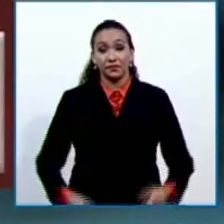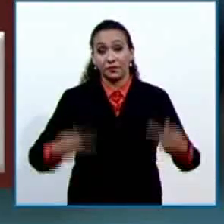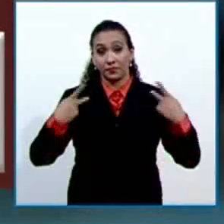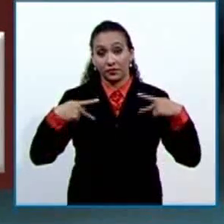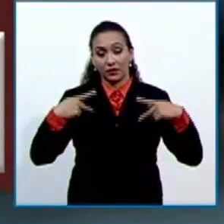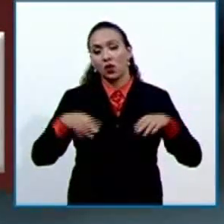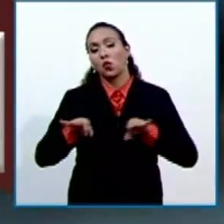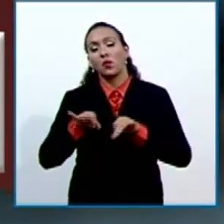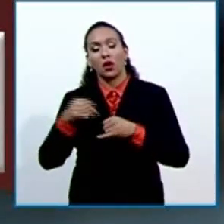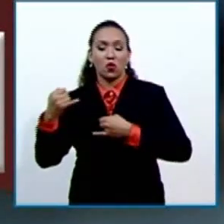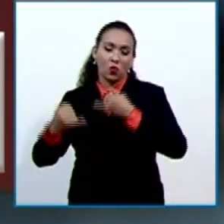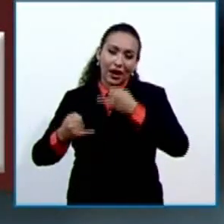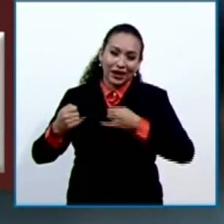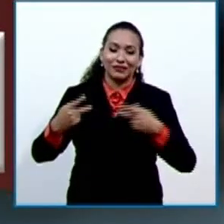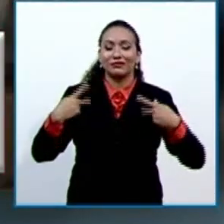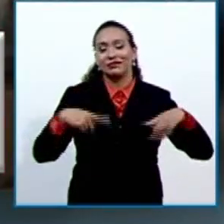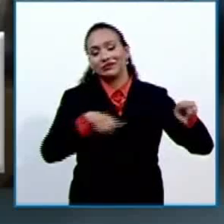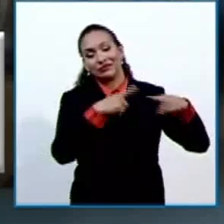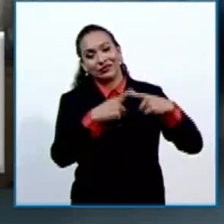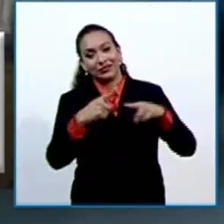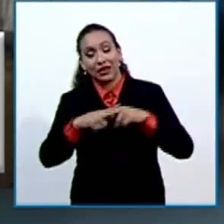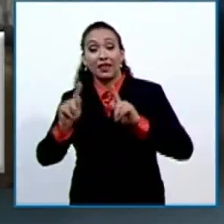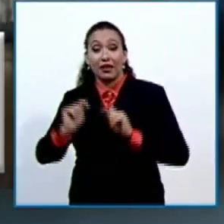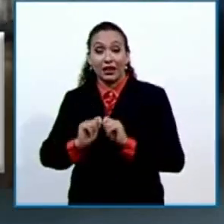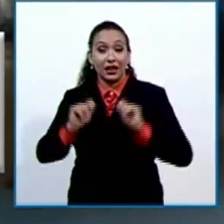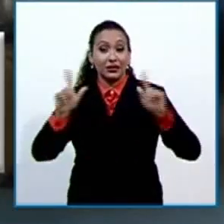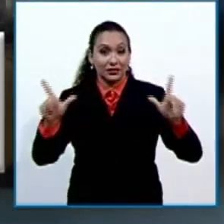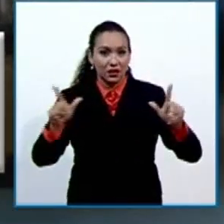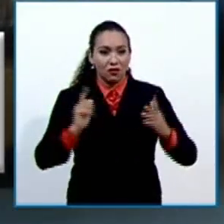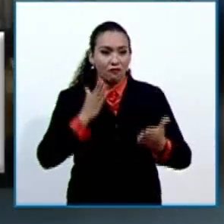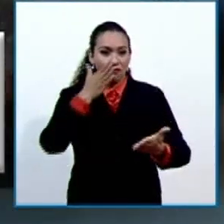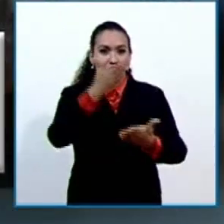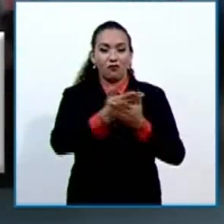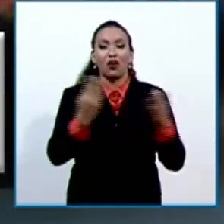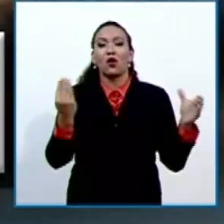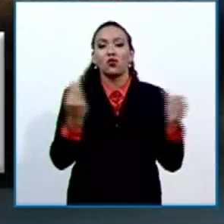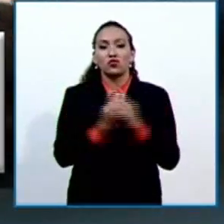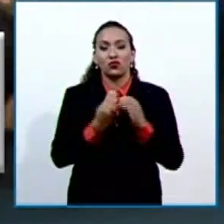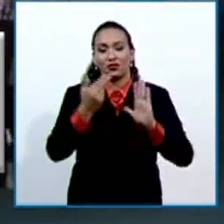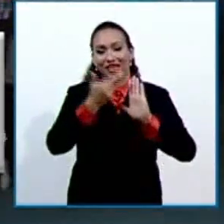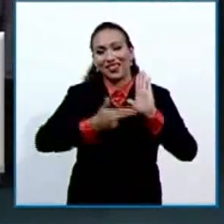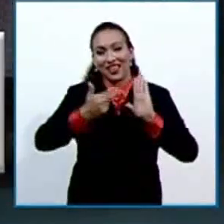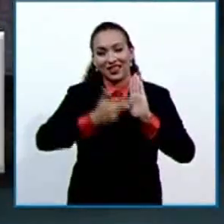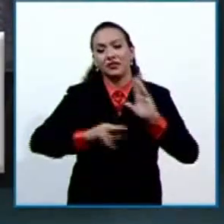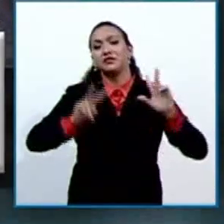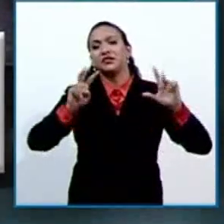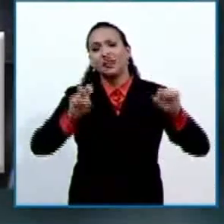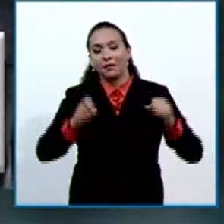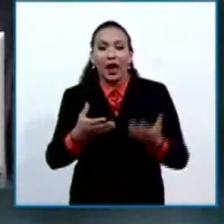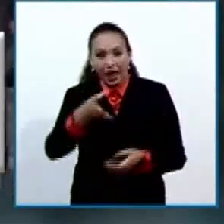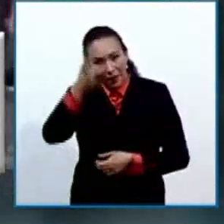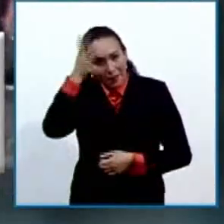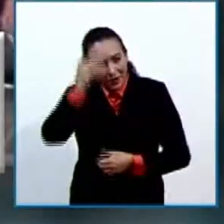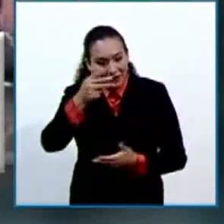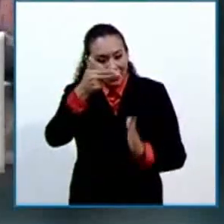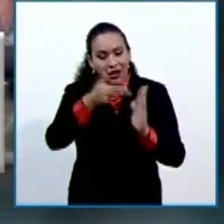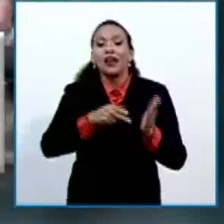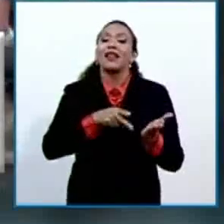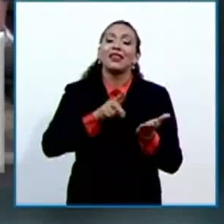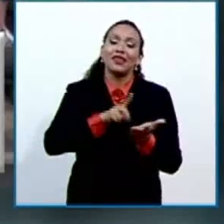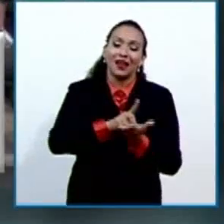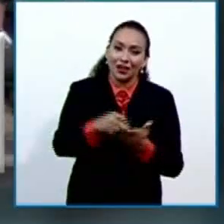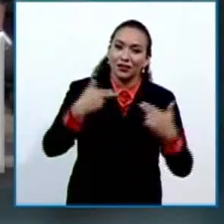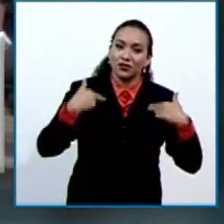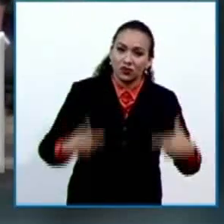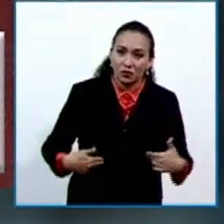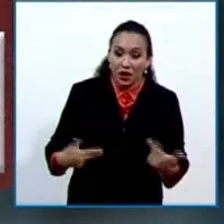Personas juzgadoras y personal jurisdiccional de Tlaxcala asisten al taller de aproximación a los derechos humanos y las obligaciones del